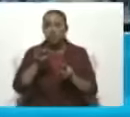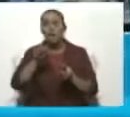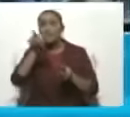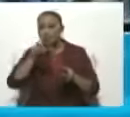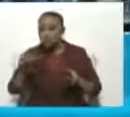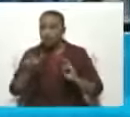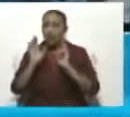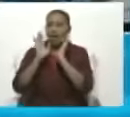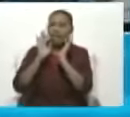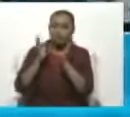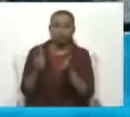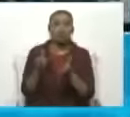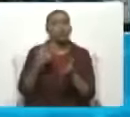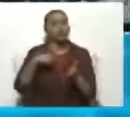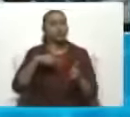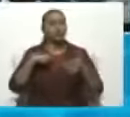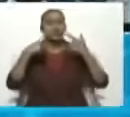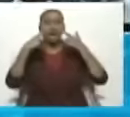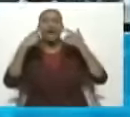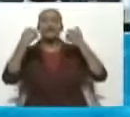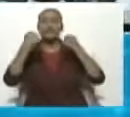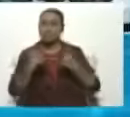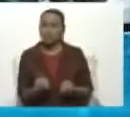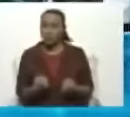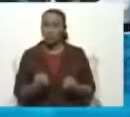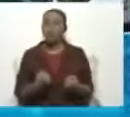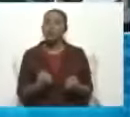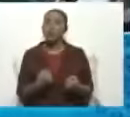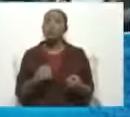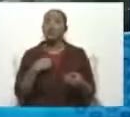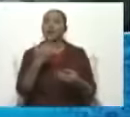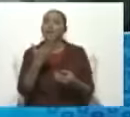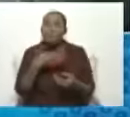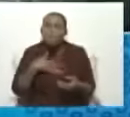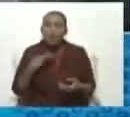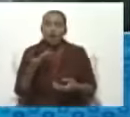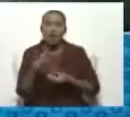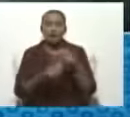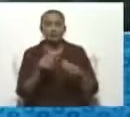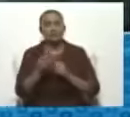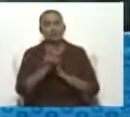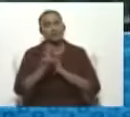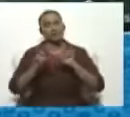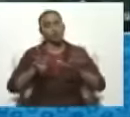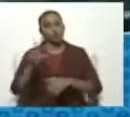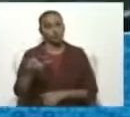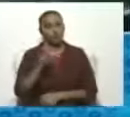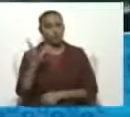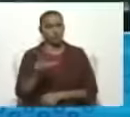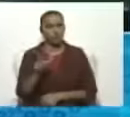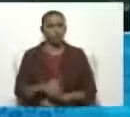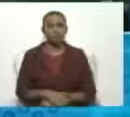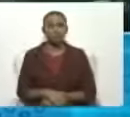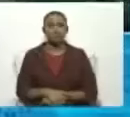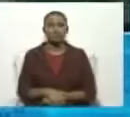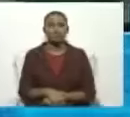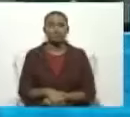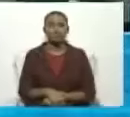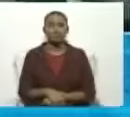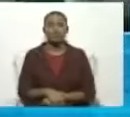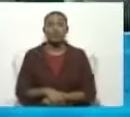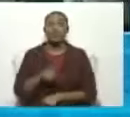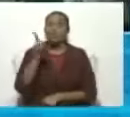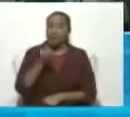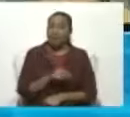estar seguros de lo que va a ocurrir el día 28 de julio. Y rápidamente el proceso de